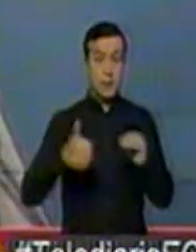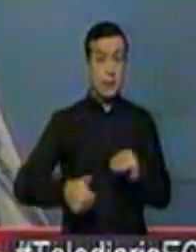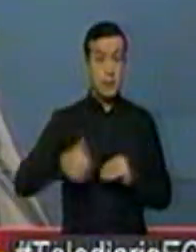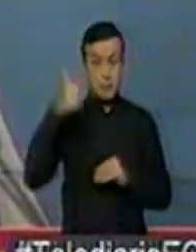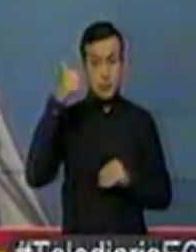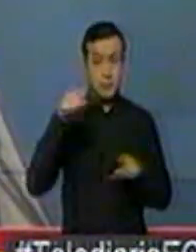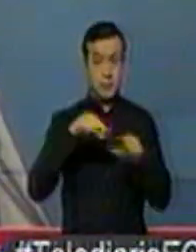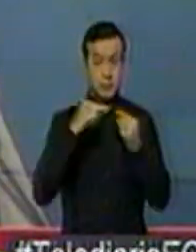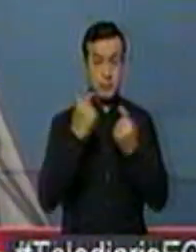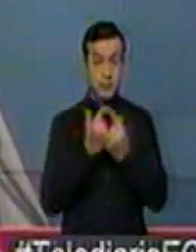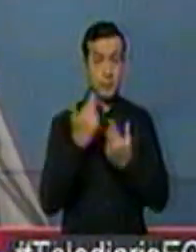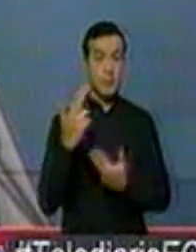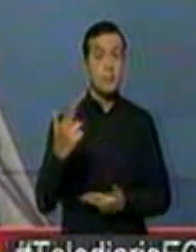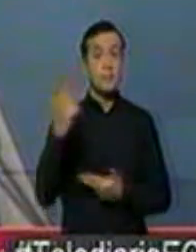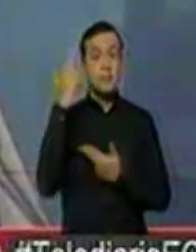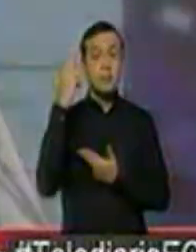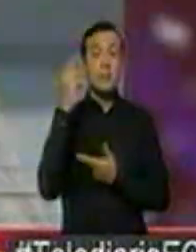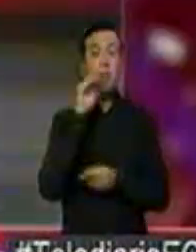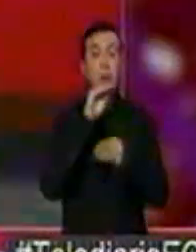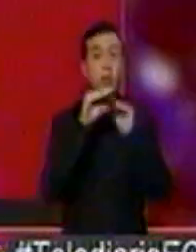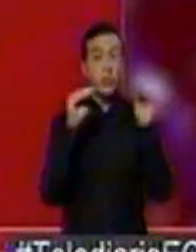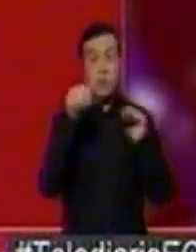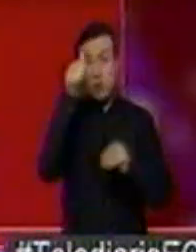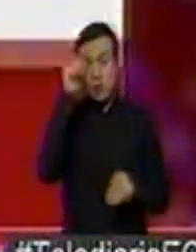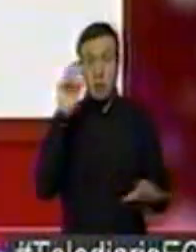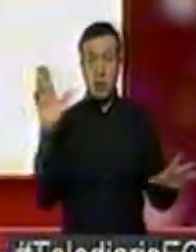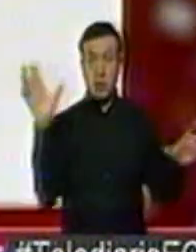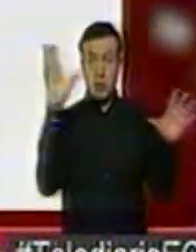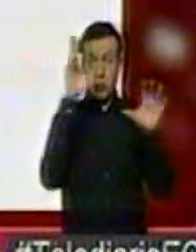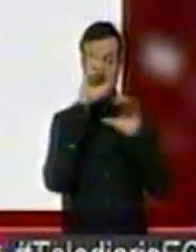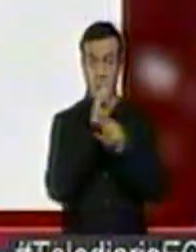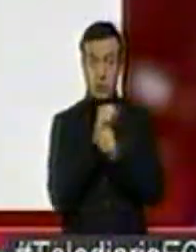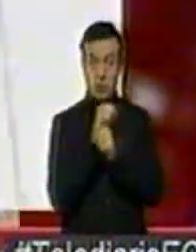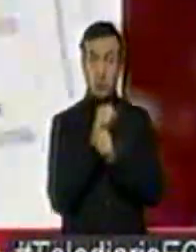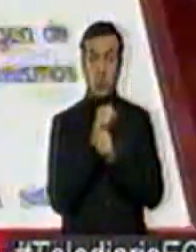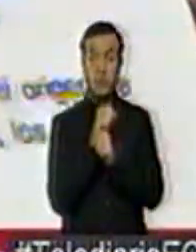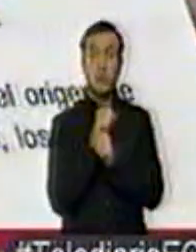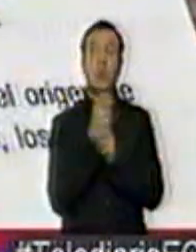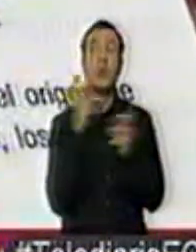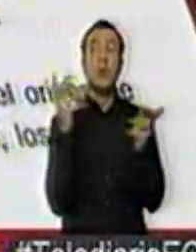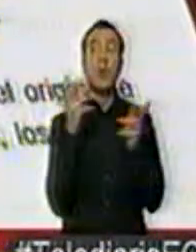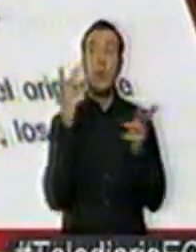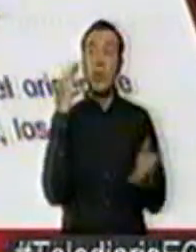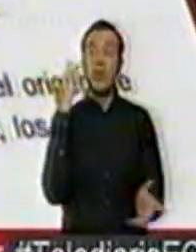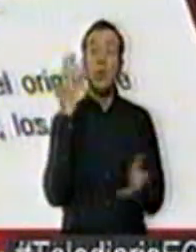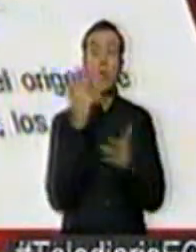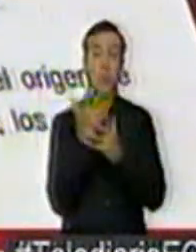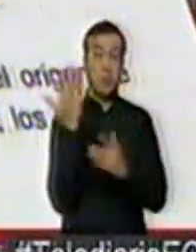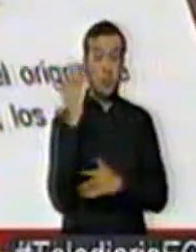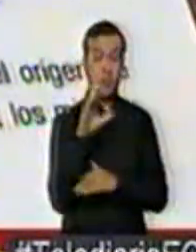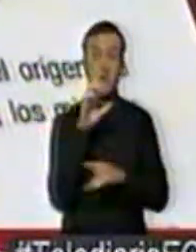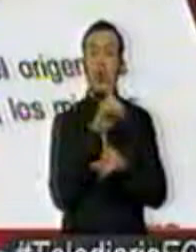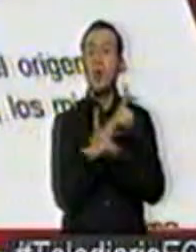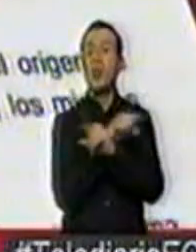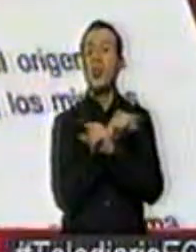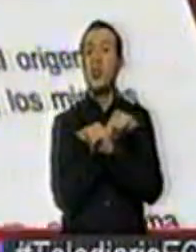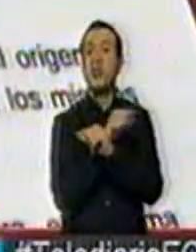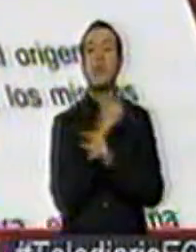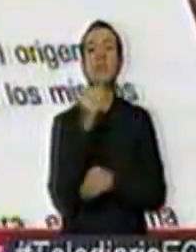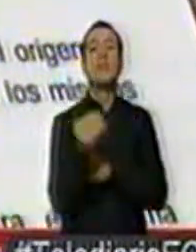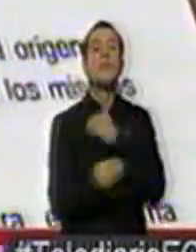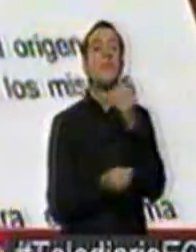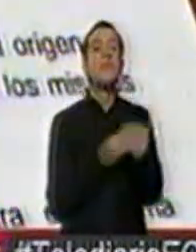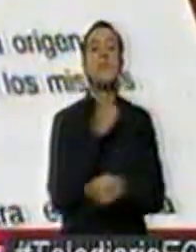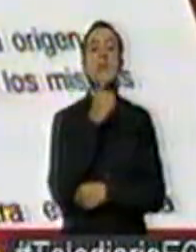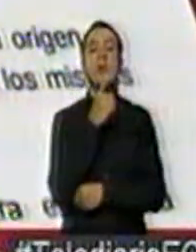de las fuerzas armadas informó la noche de ayer que publicaciones de las últimas horas en la red social 'twitter' fueron realizadas